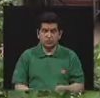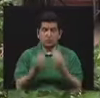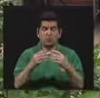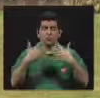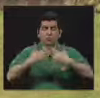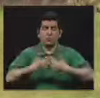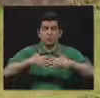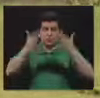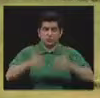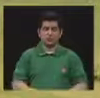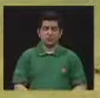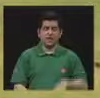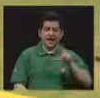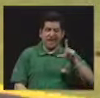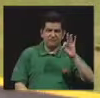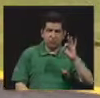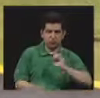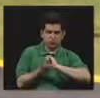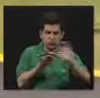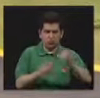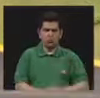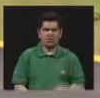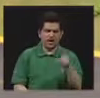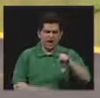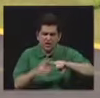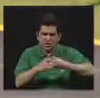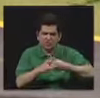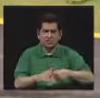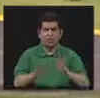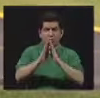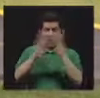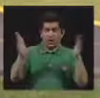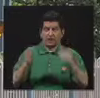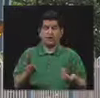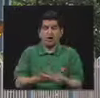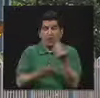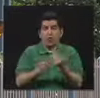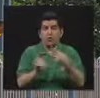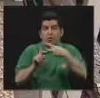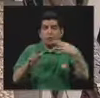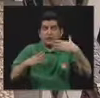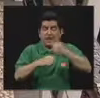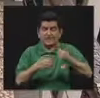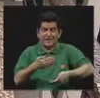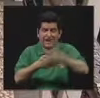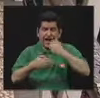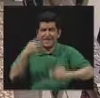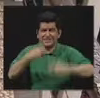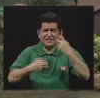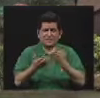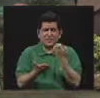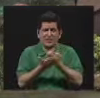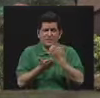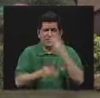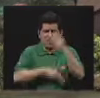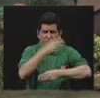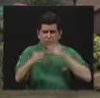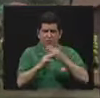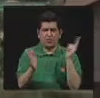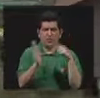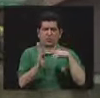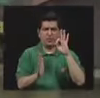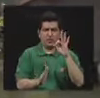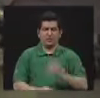ese sector. Por ello, muchos empresarios en la Fortuna de San Carlos agrandaron, remodelaron o construyeron hoteles nuevos, justo antes